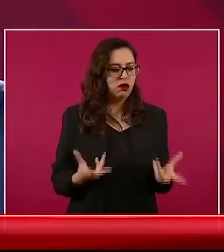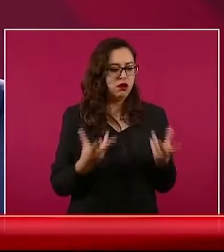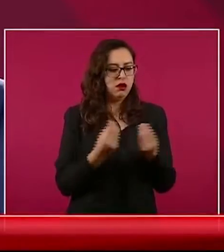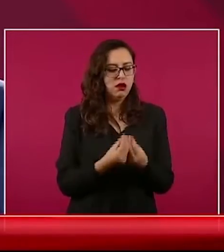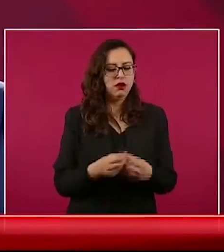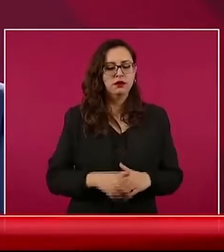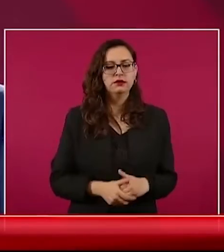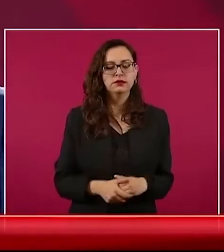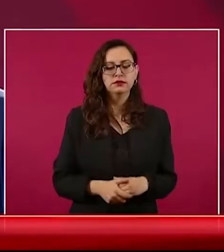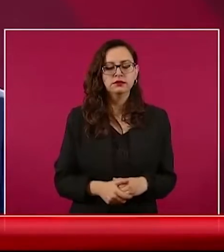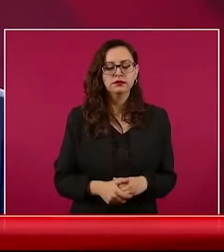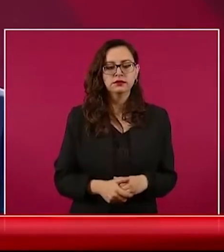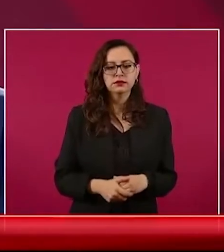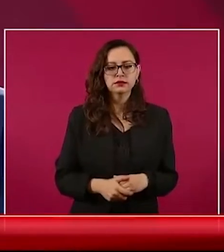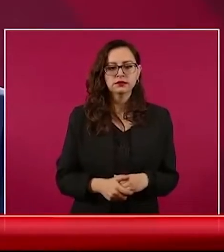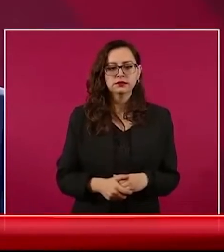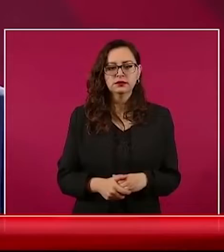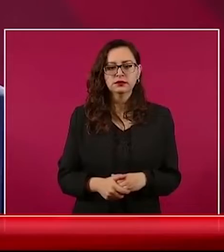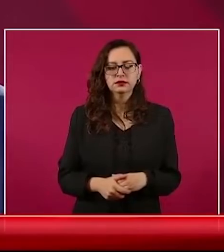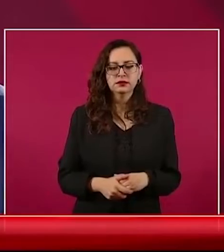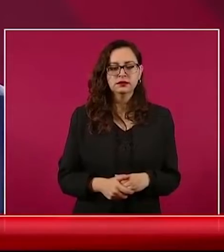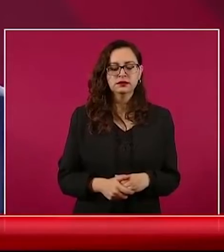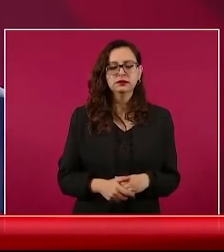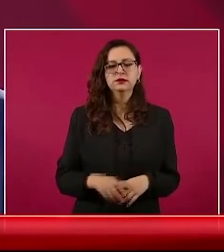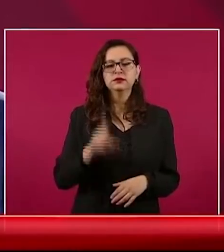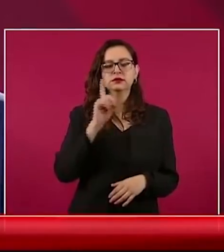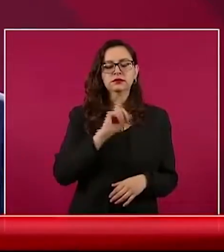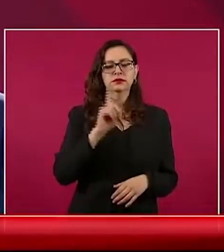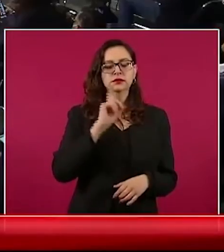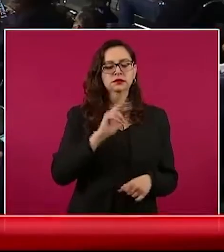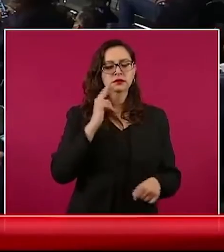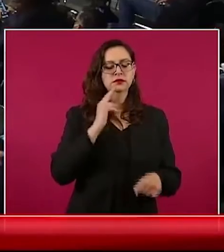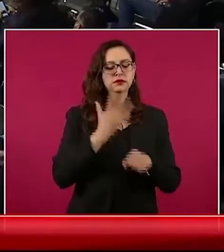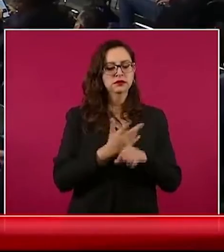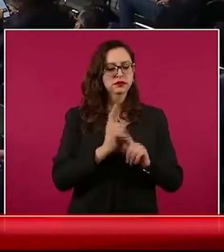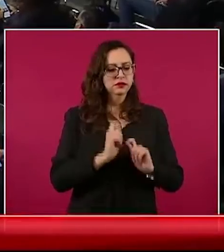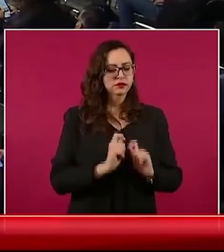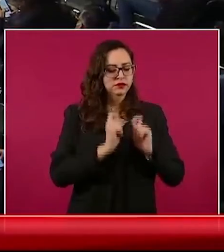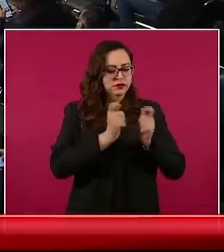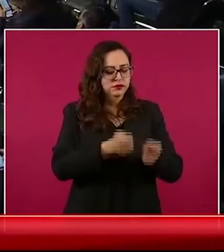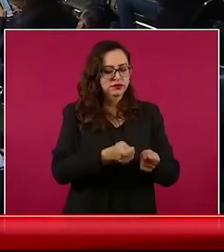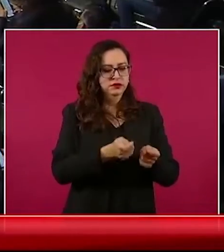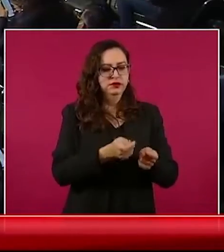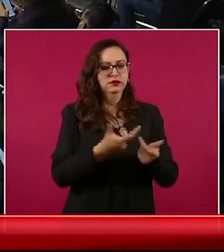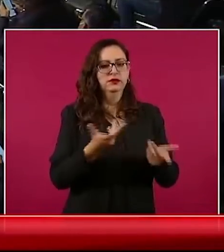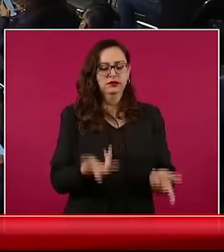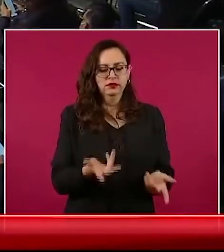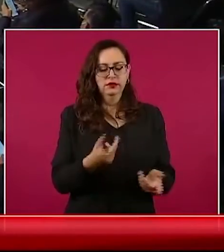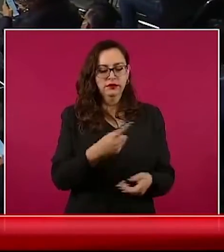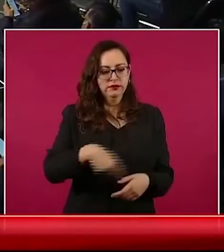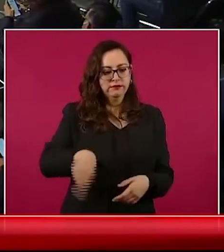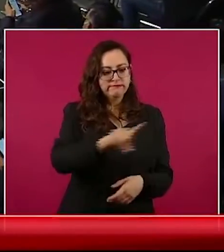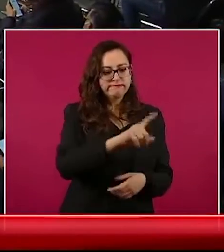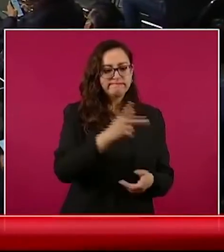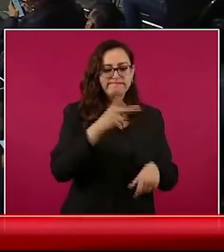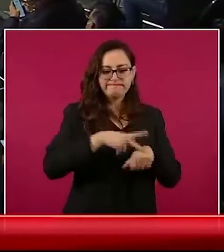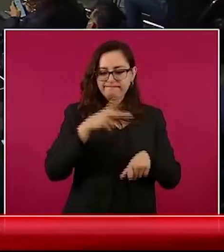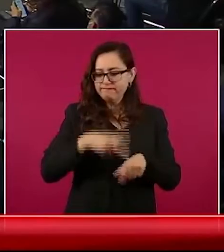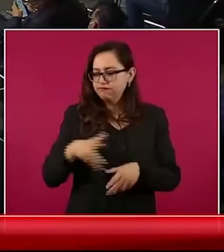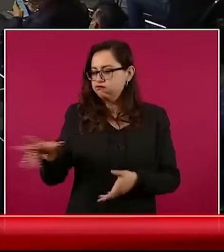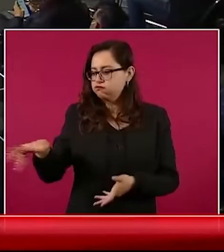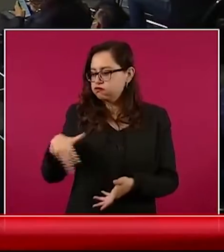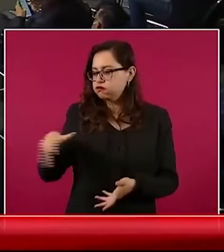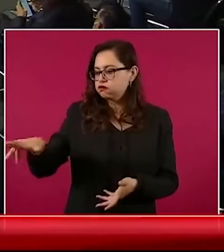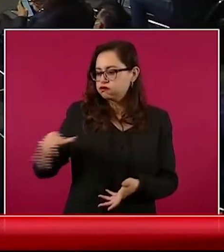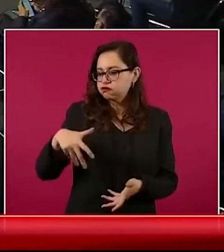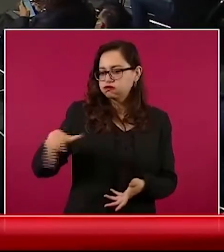son las encargadas de la recolección de las piedras de